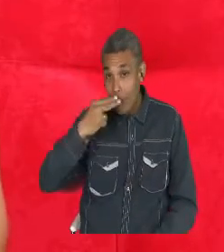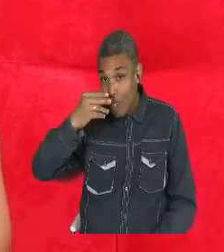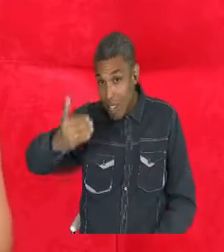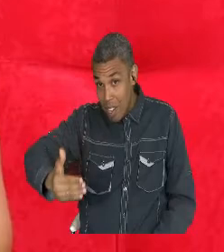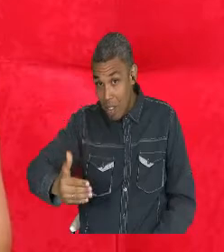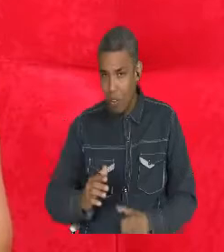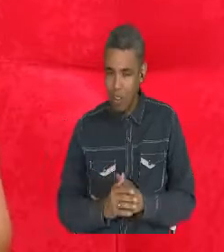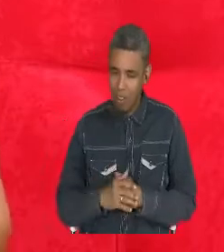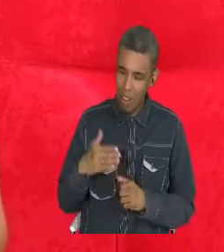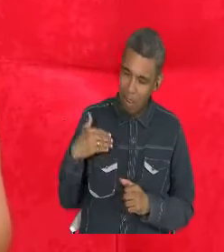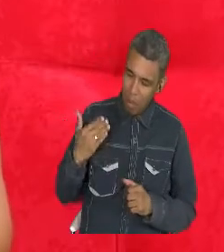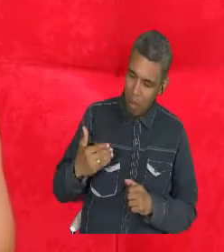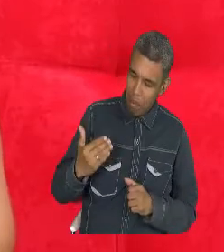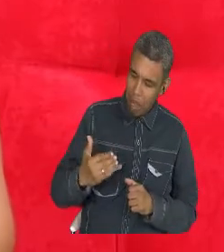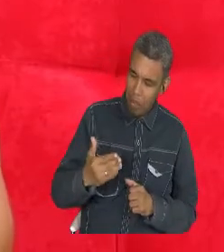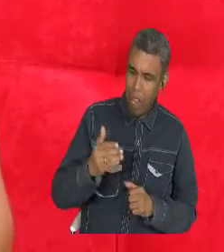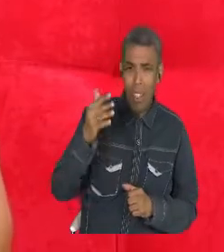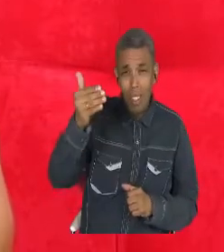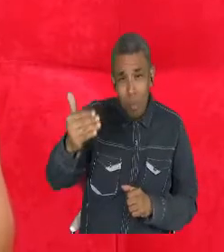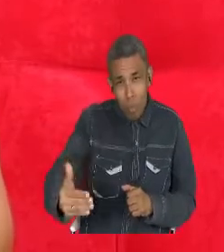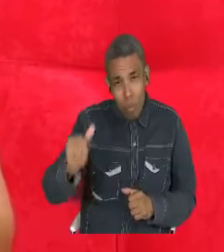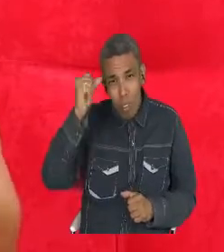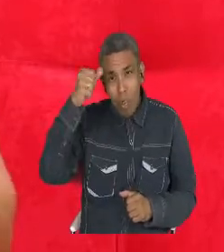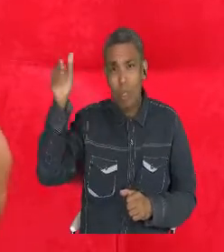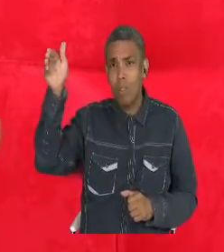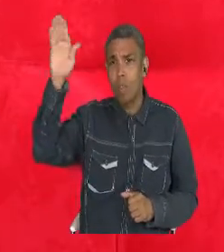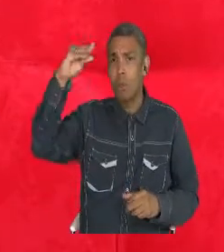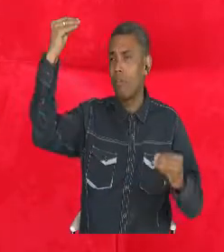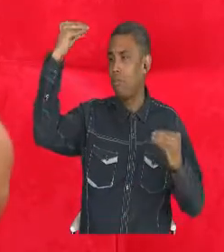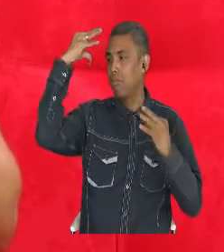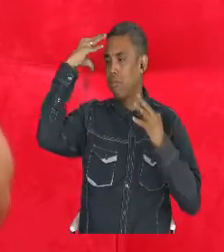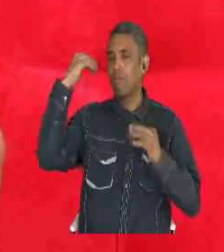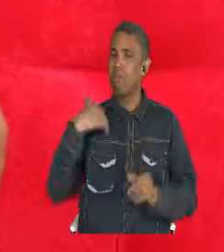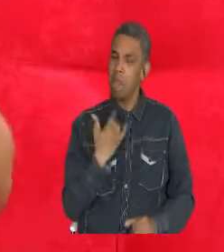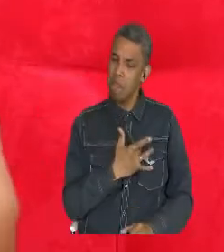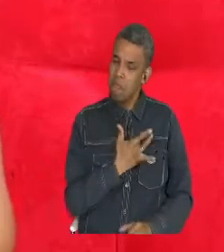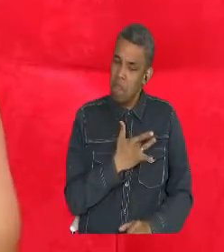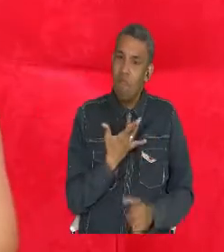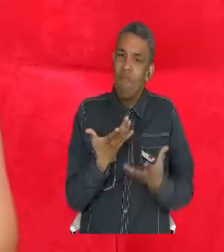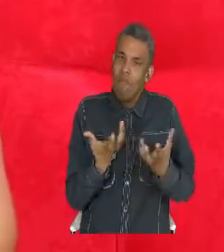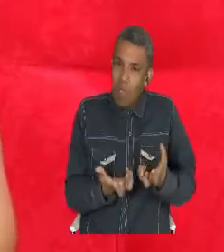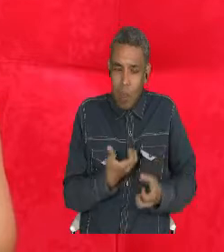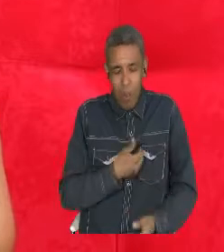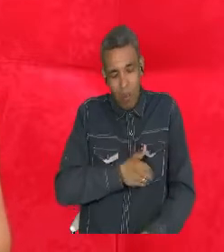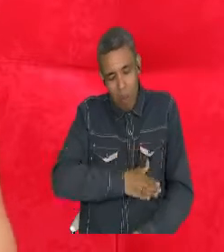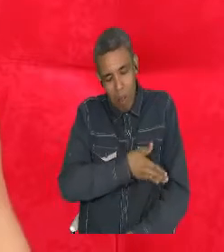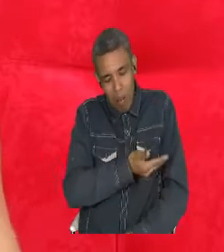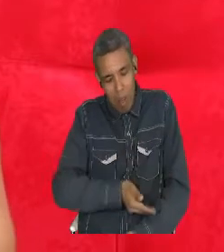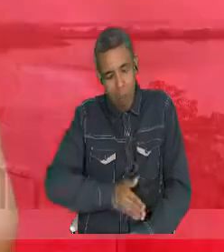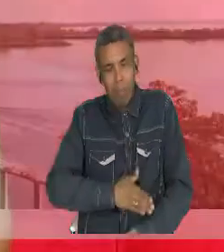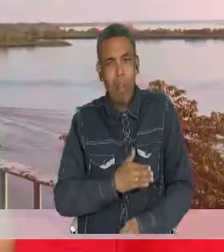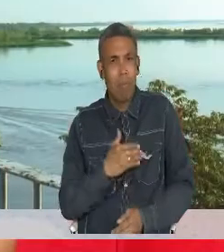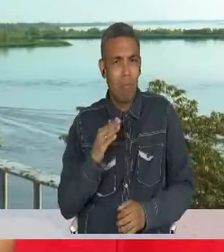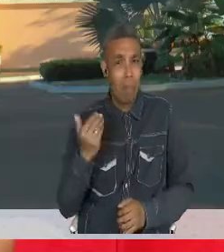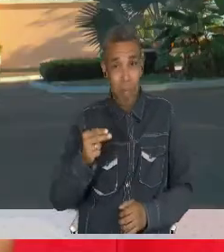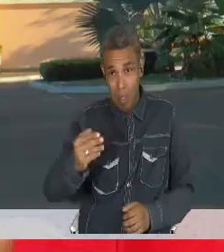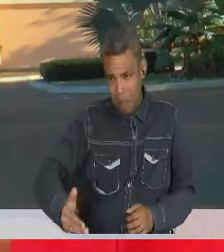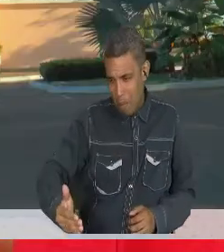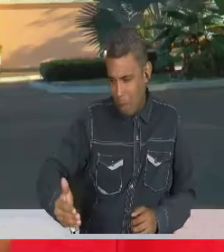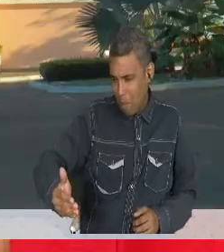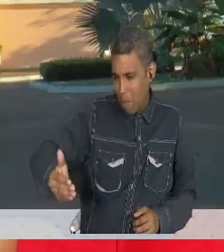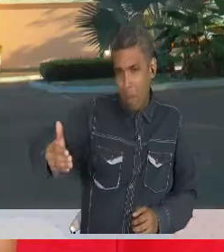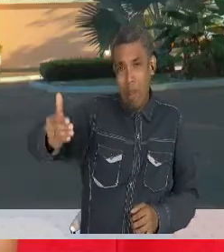dio desde muy pequeña y bueno, ahí vamos, poco a poco, concursos de intercolegiados